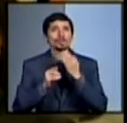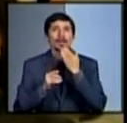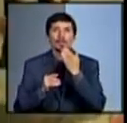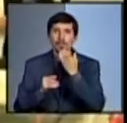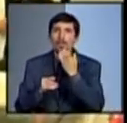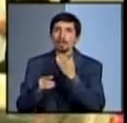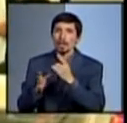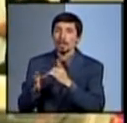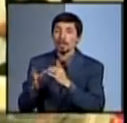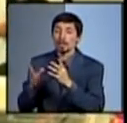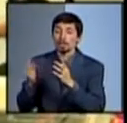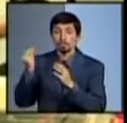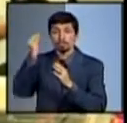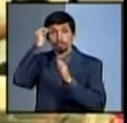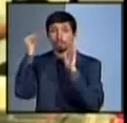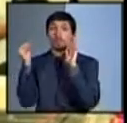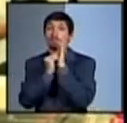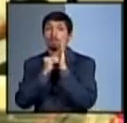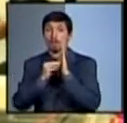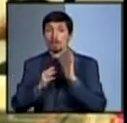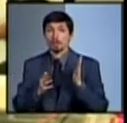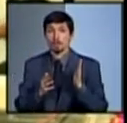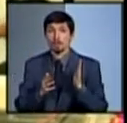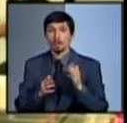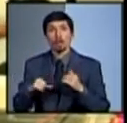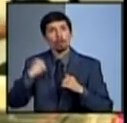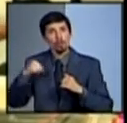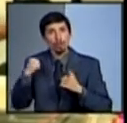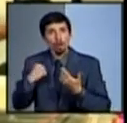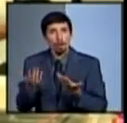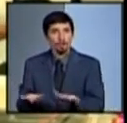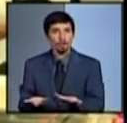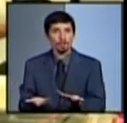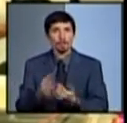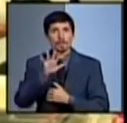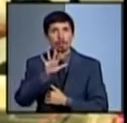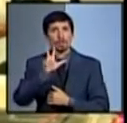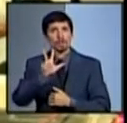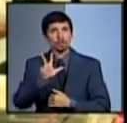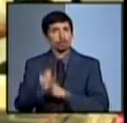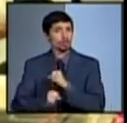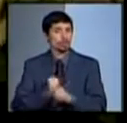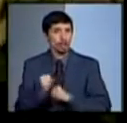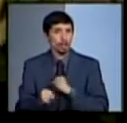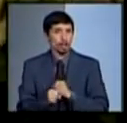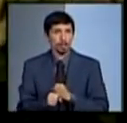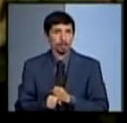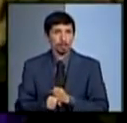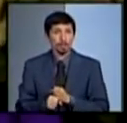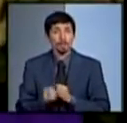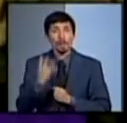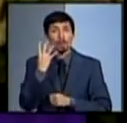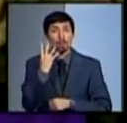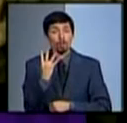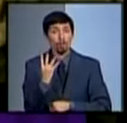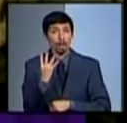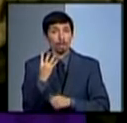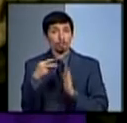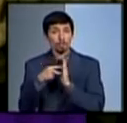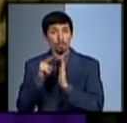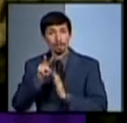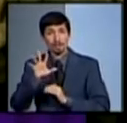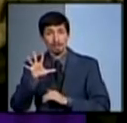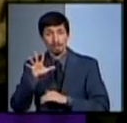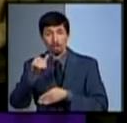también fue muy impactante para el mundo entero. Además, tan joven, 58 años, imagínate. A las 4:25 de la